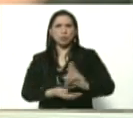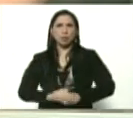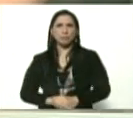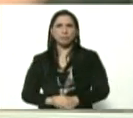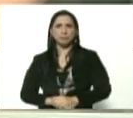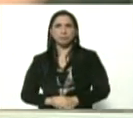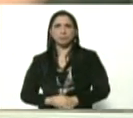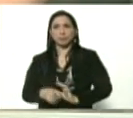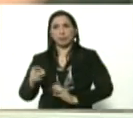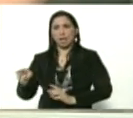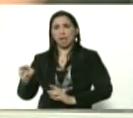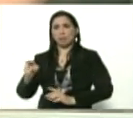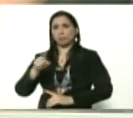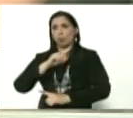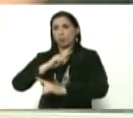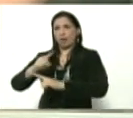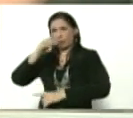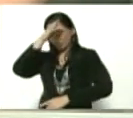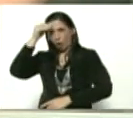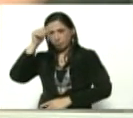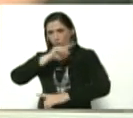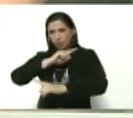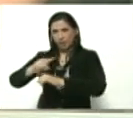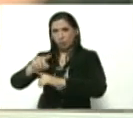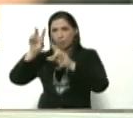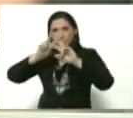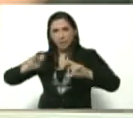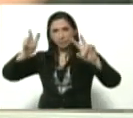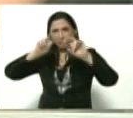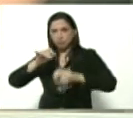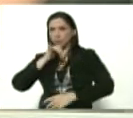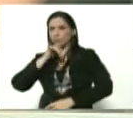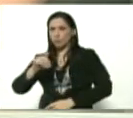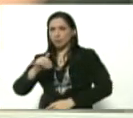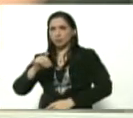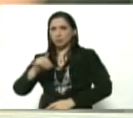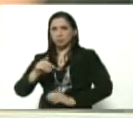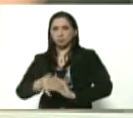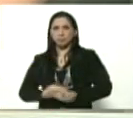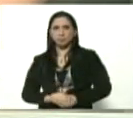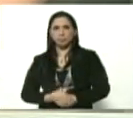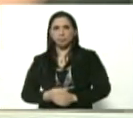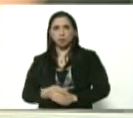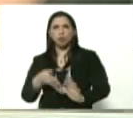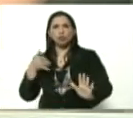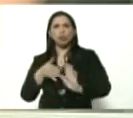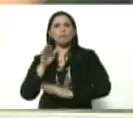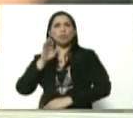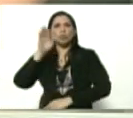y que él había ordenado su investigación e informaría hacia el futuro,